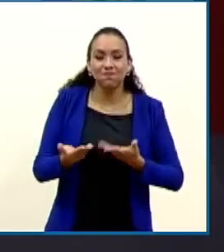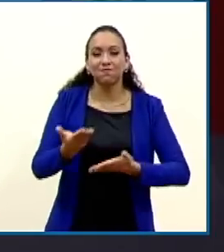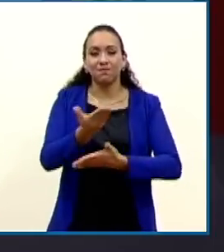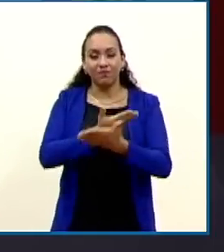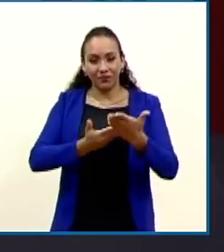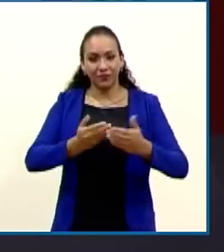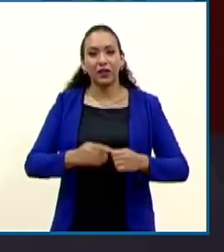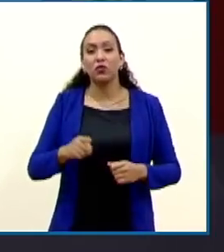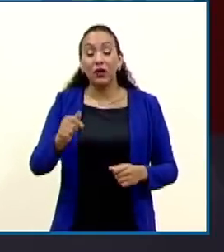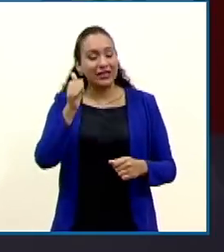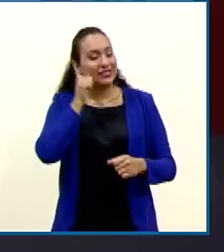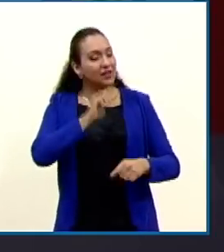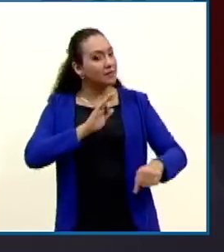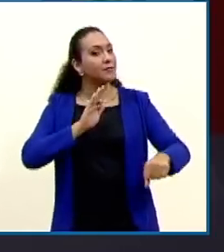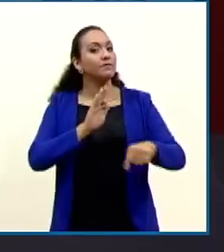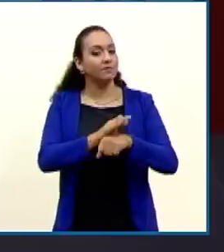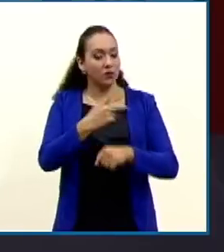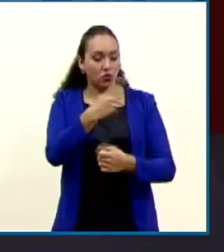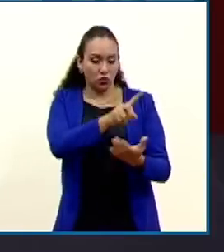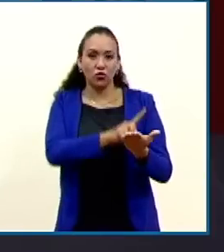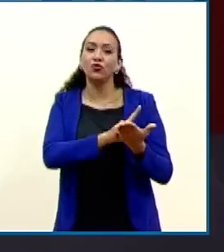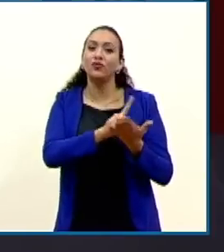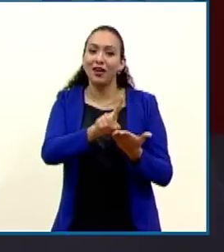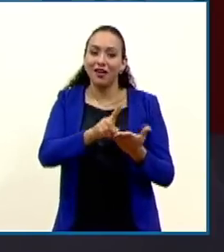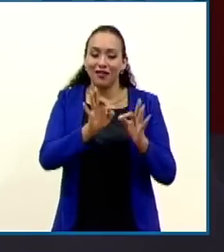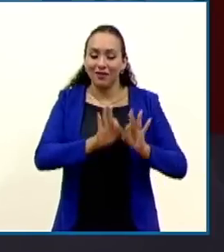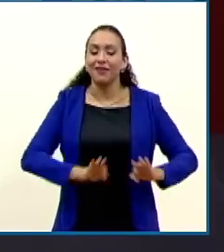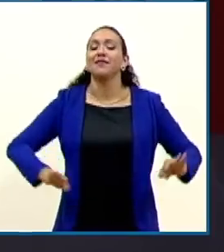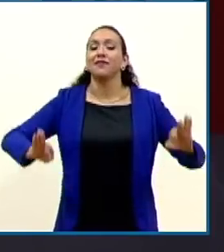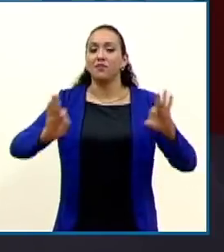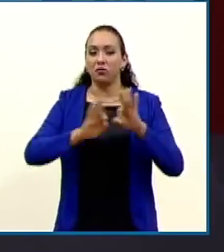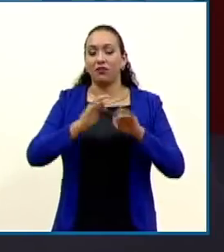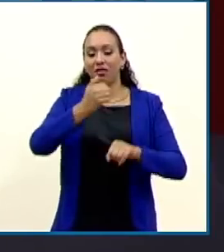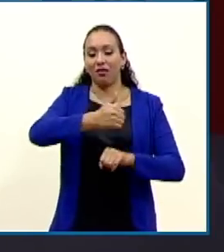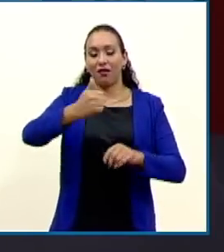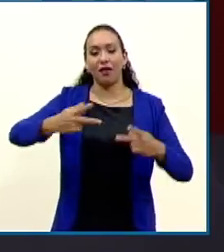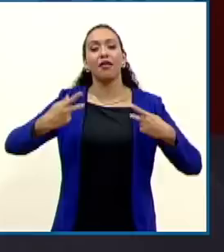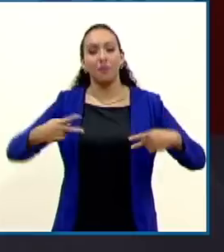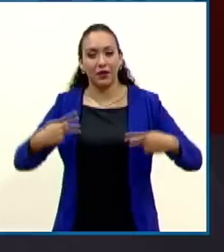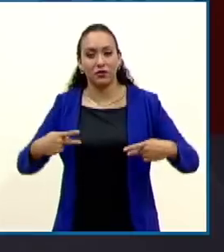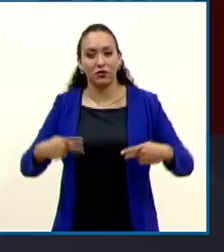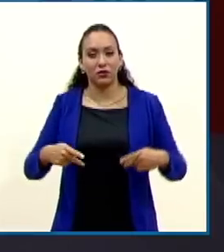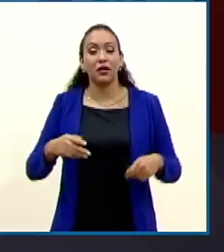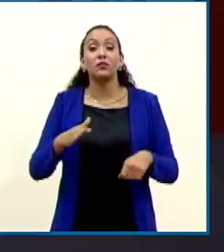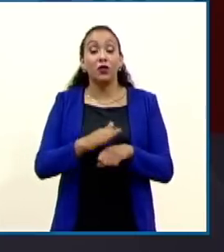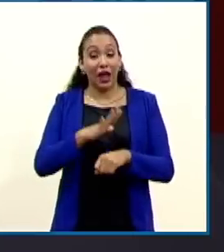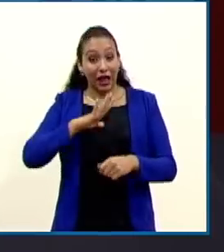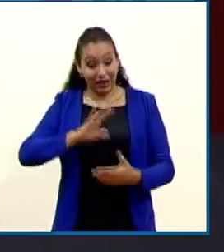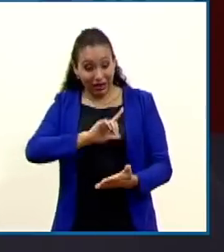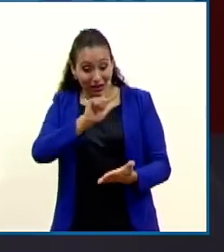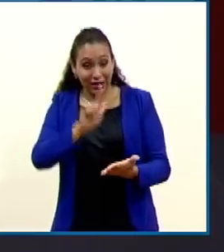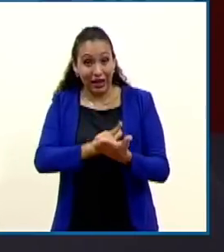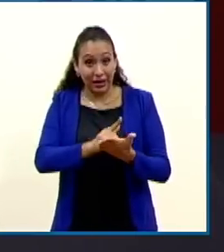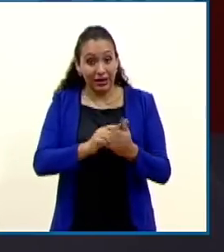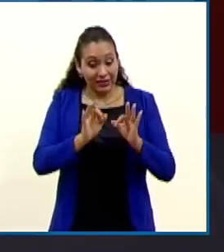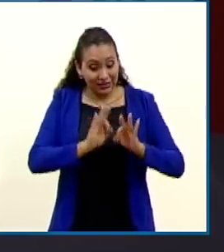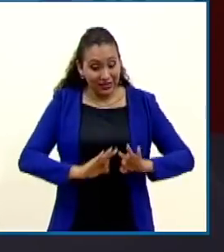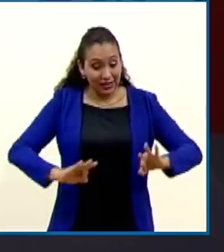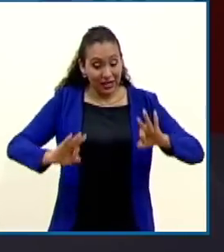o sepultar los derechos fundamentales, universales,